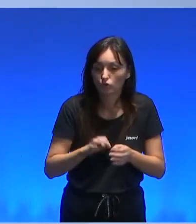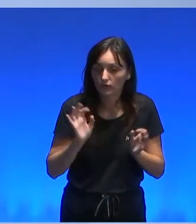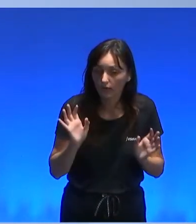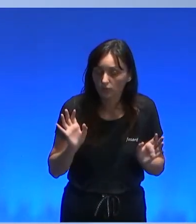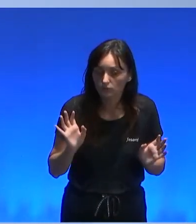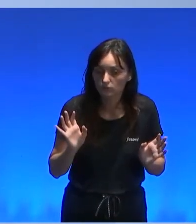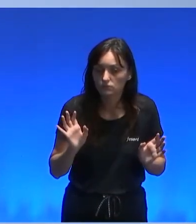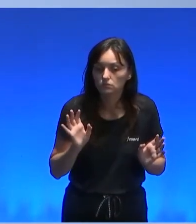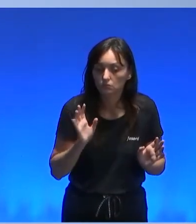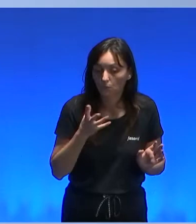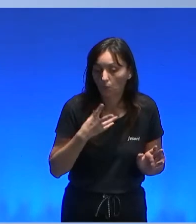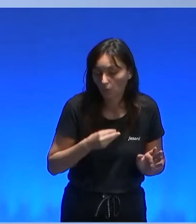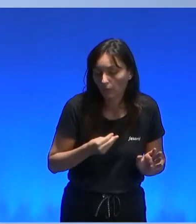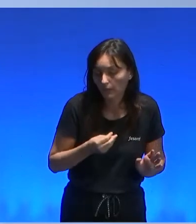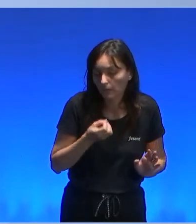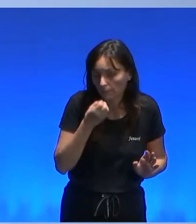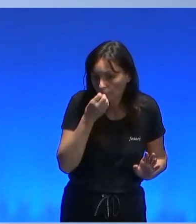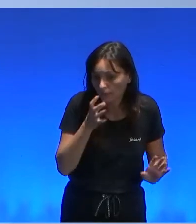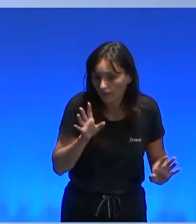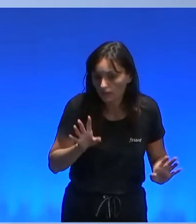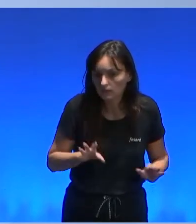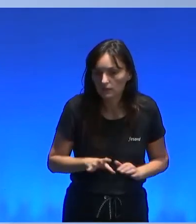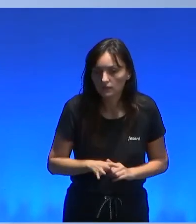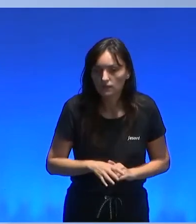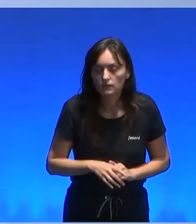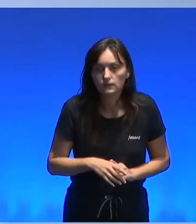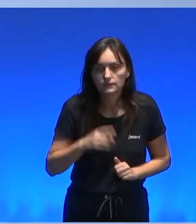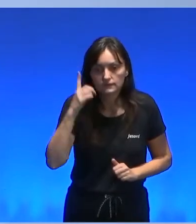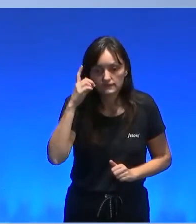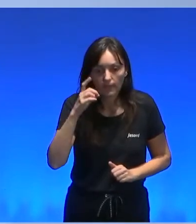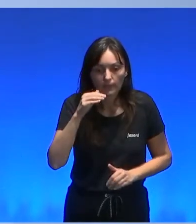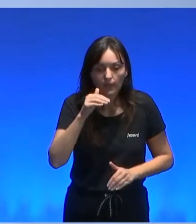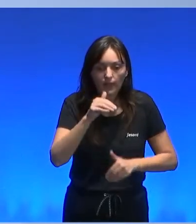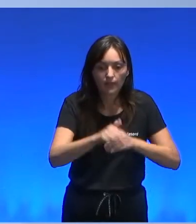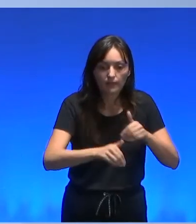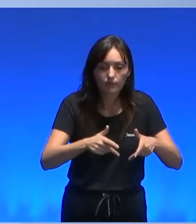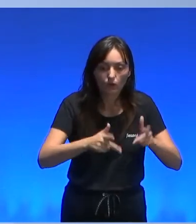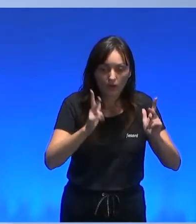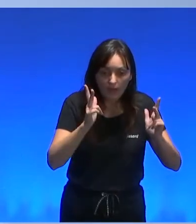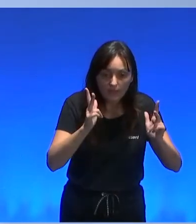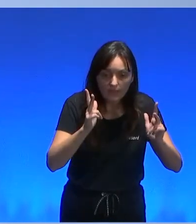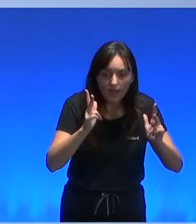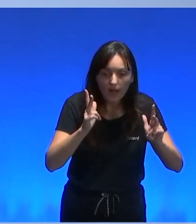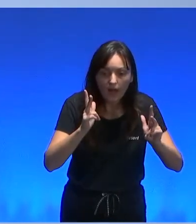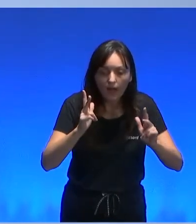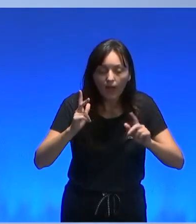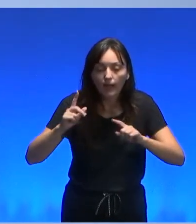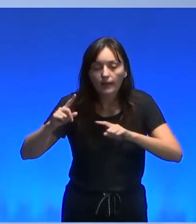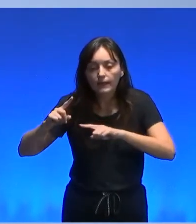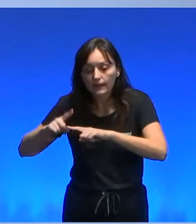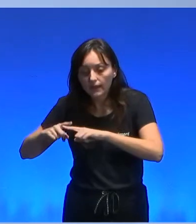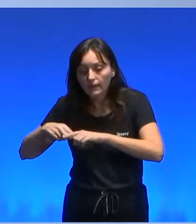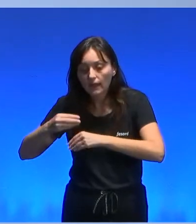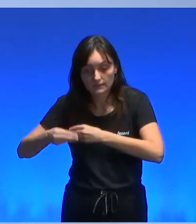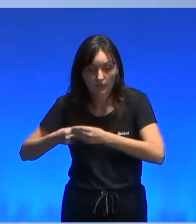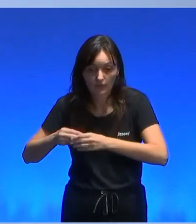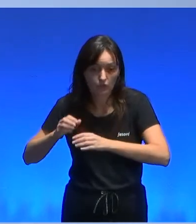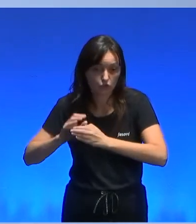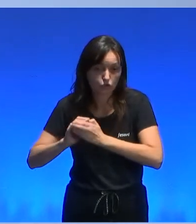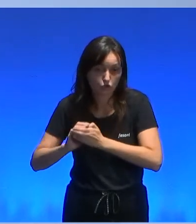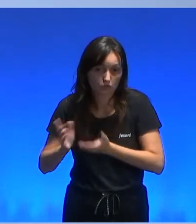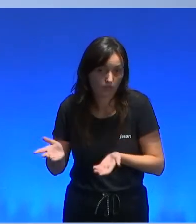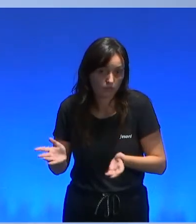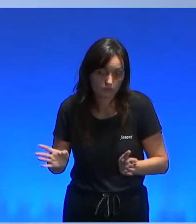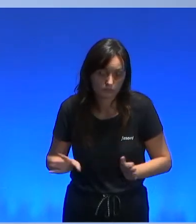una buena mediación. Vosotros sabéis que la democracia en Grecia nació con el sorteo para